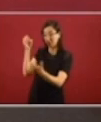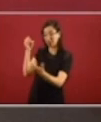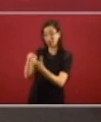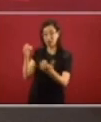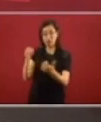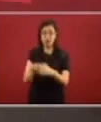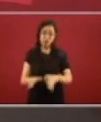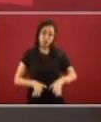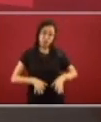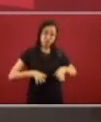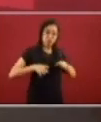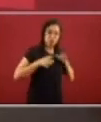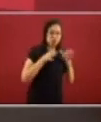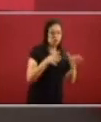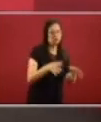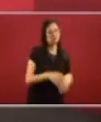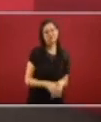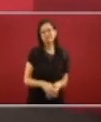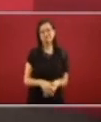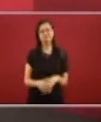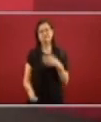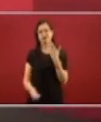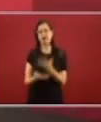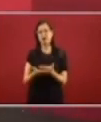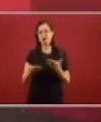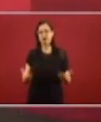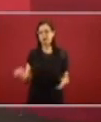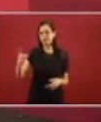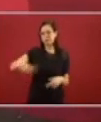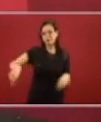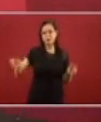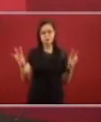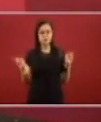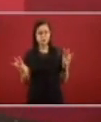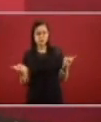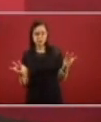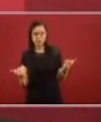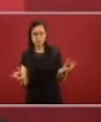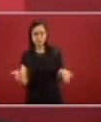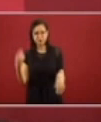pueblo despierto, avispado, consciente.